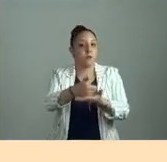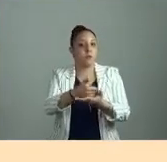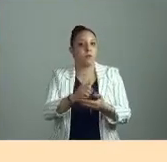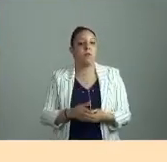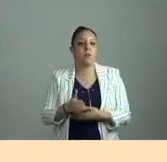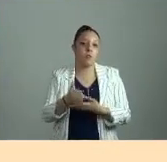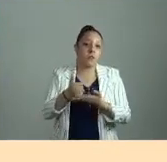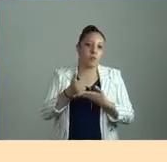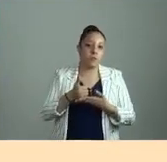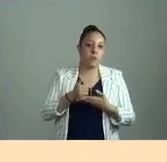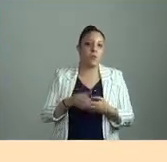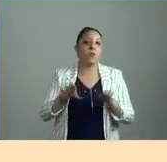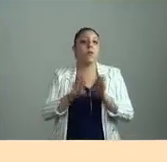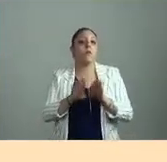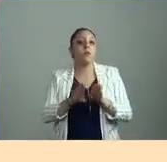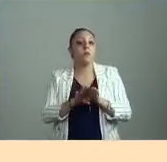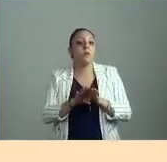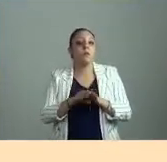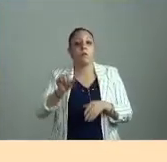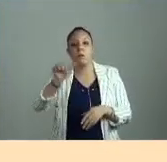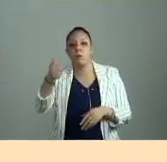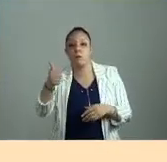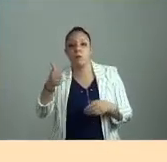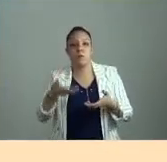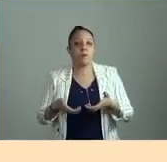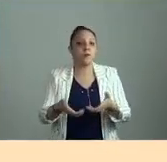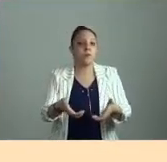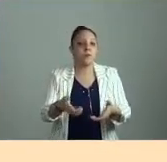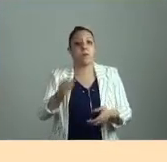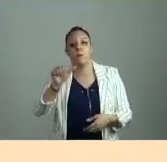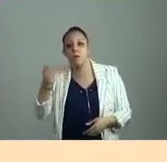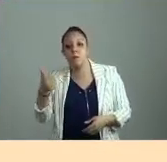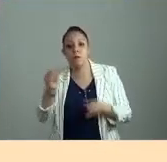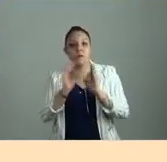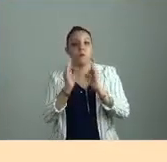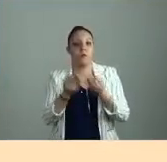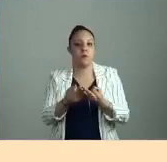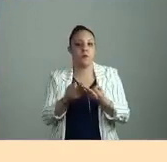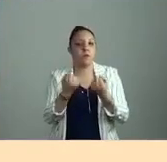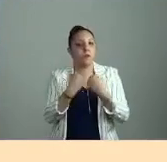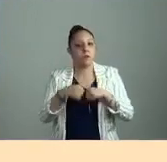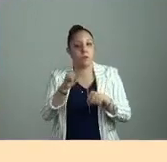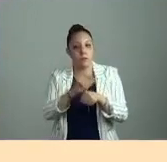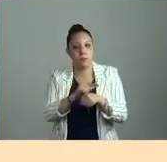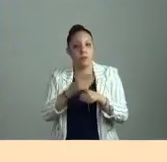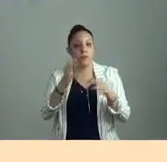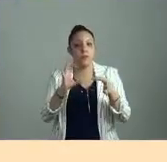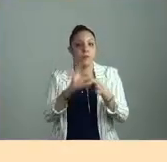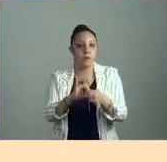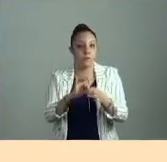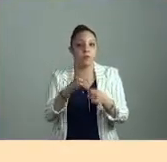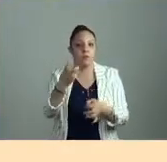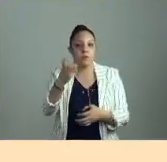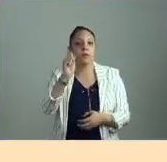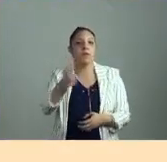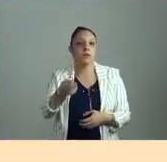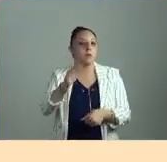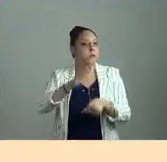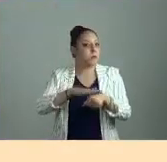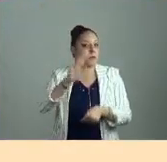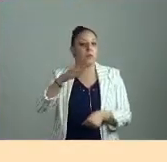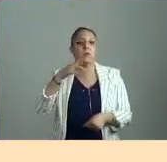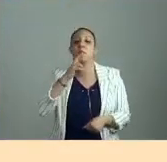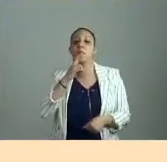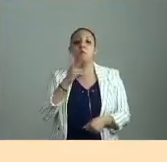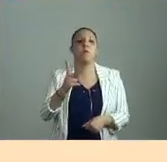social esto crea un nivel de capacidad política más grande entonces para mí lo